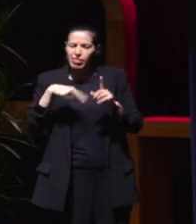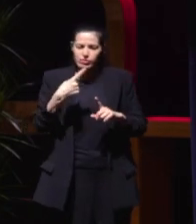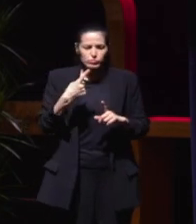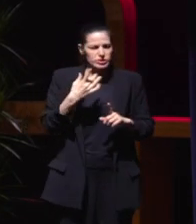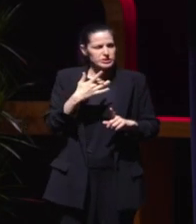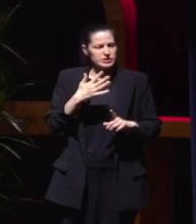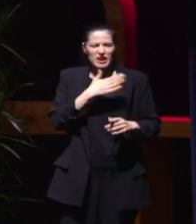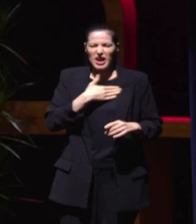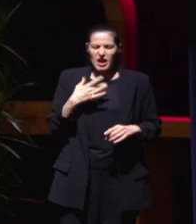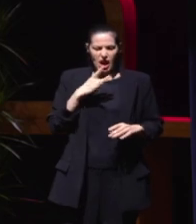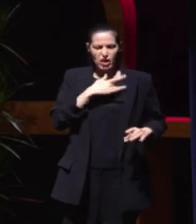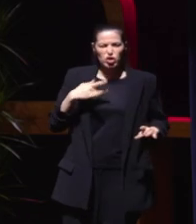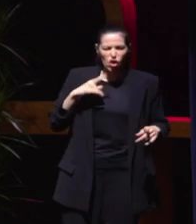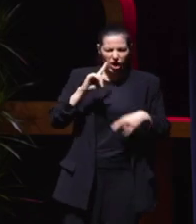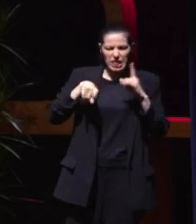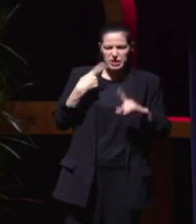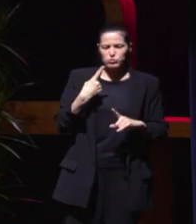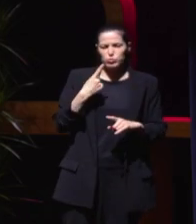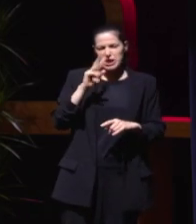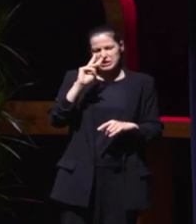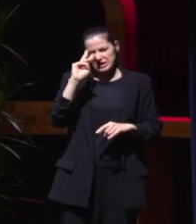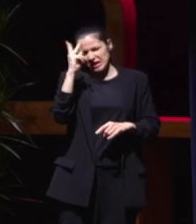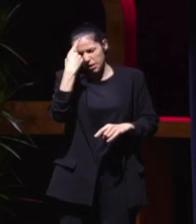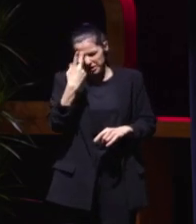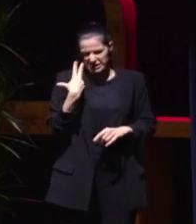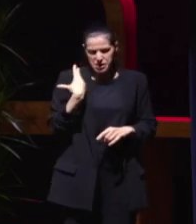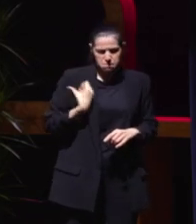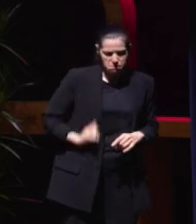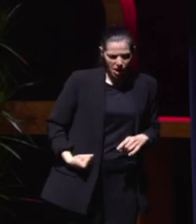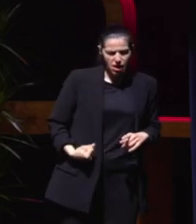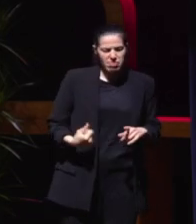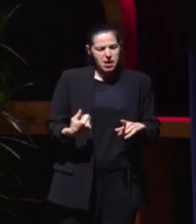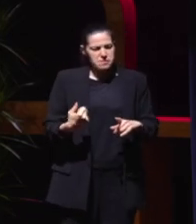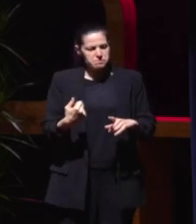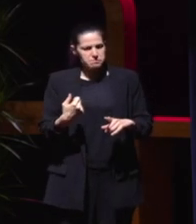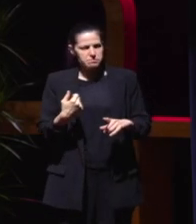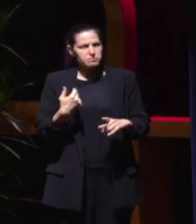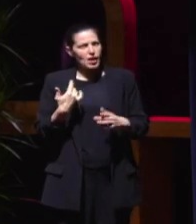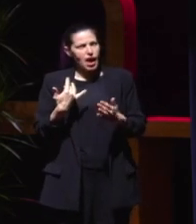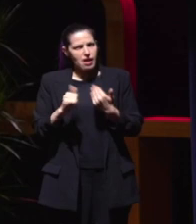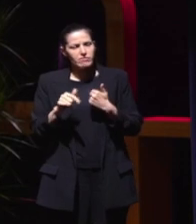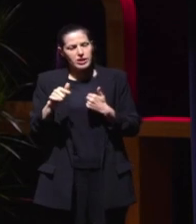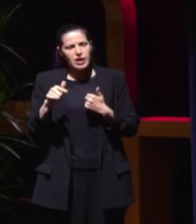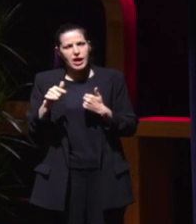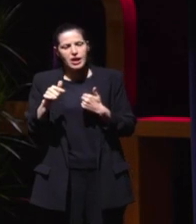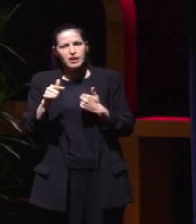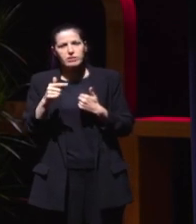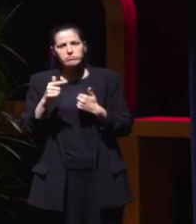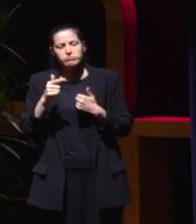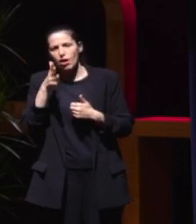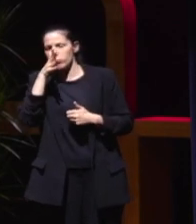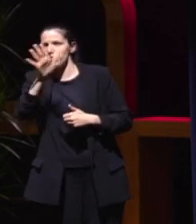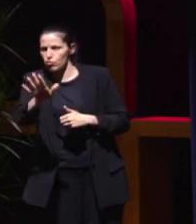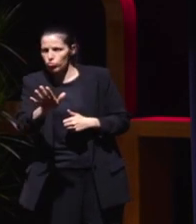que era un travelo de y de tal Y jedi que luego nos dijo Es que yo me empoderé durante la ceremonia esa noche denunció